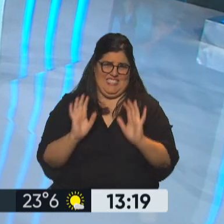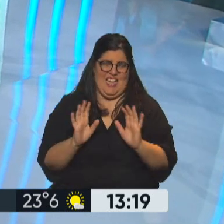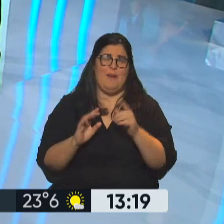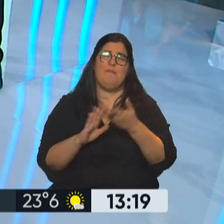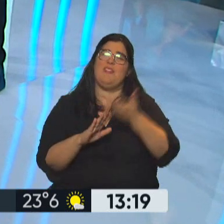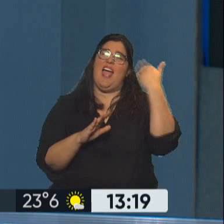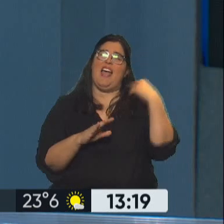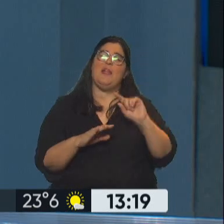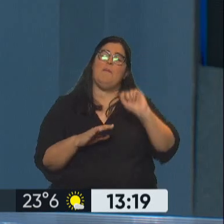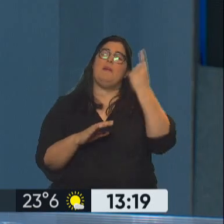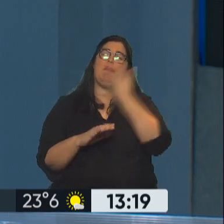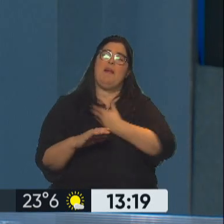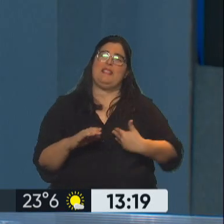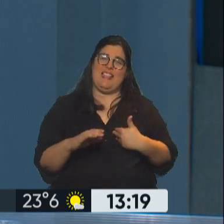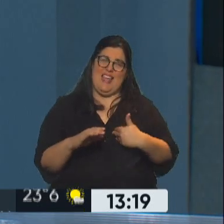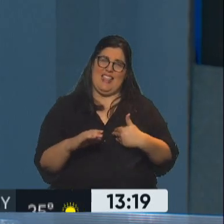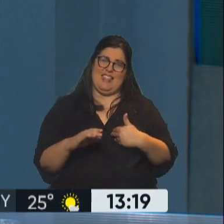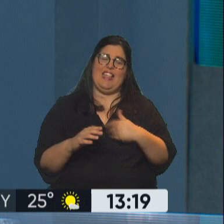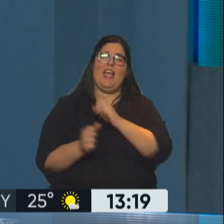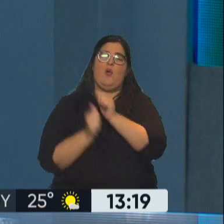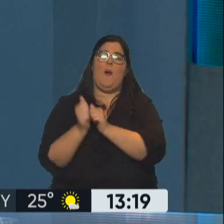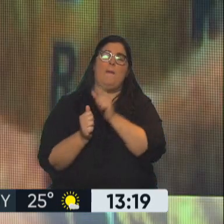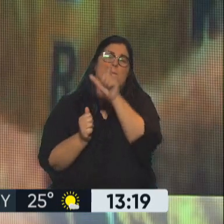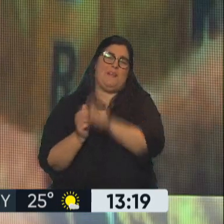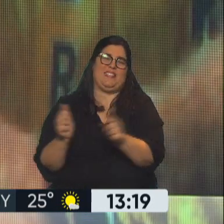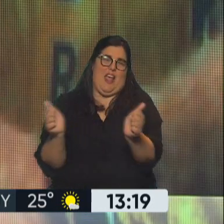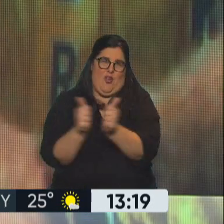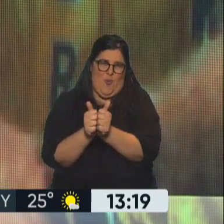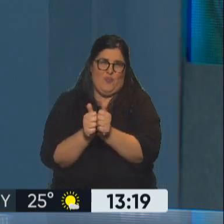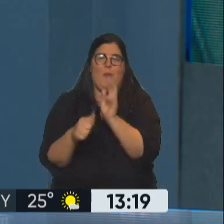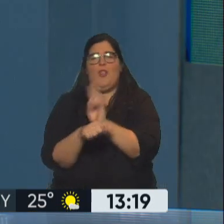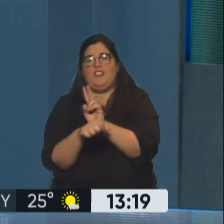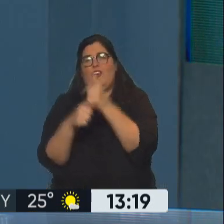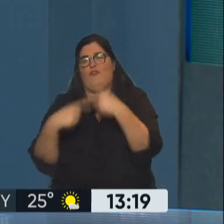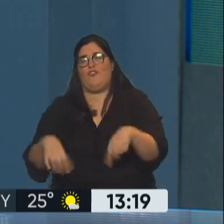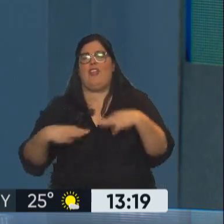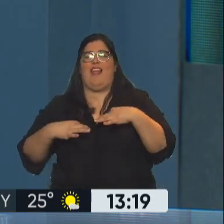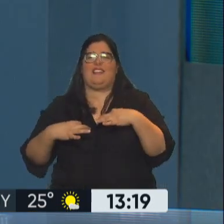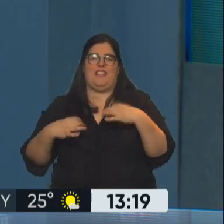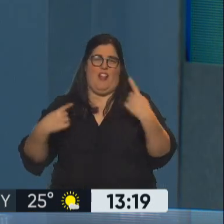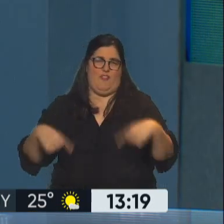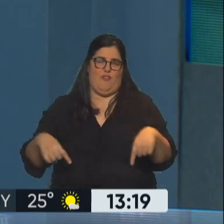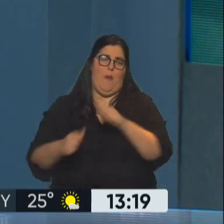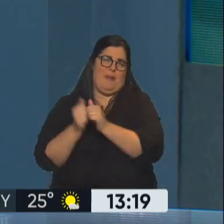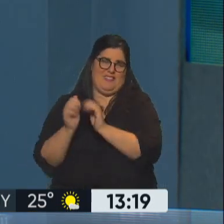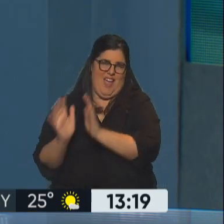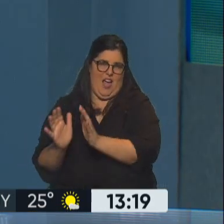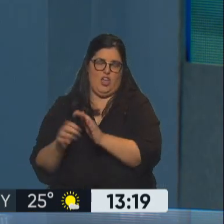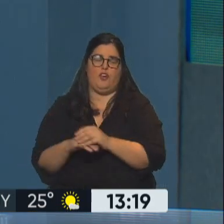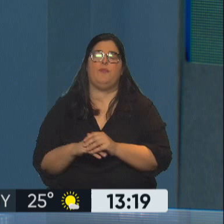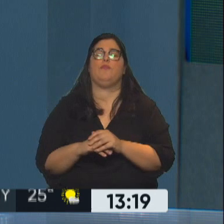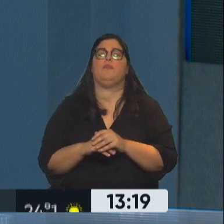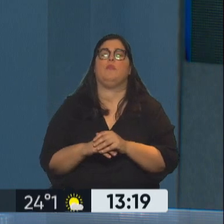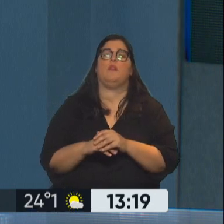juntó con José Alencar, que era un empresario, proteccionista, en fin, textil, pero empresario.